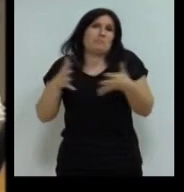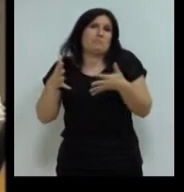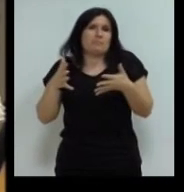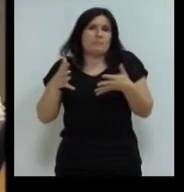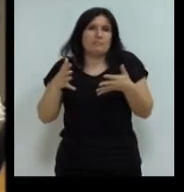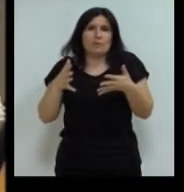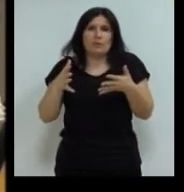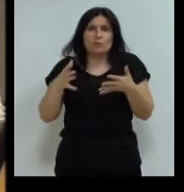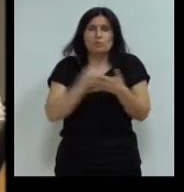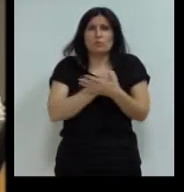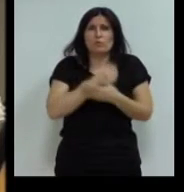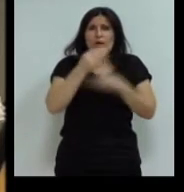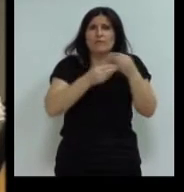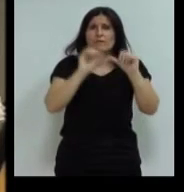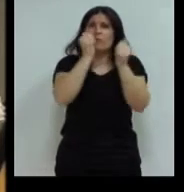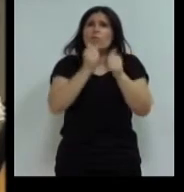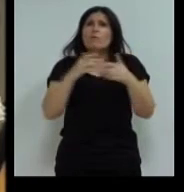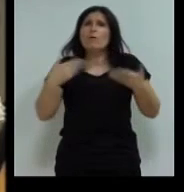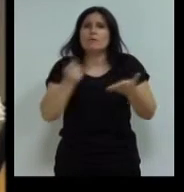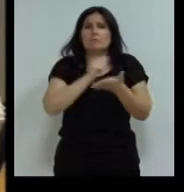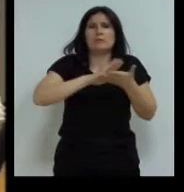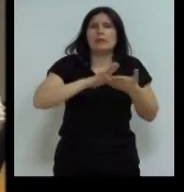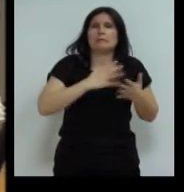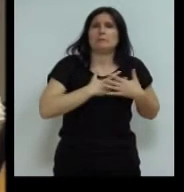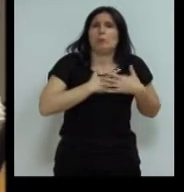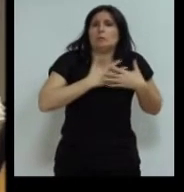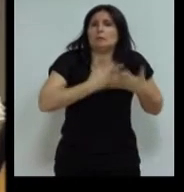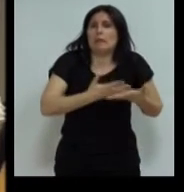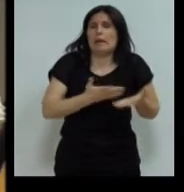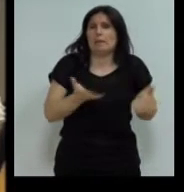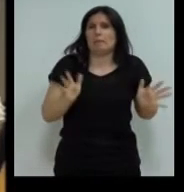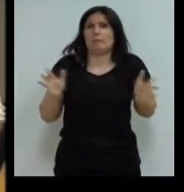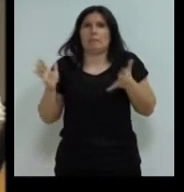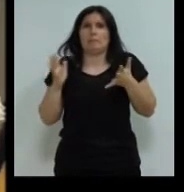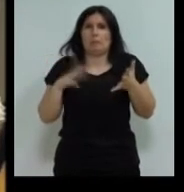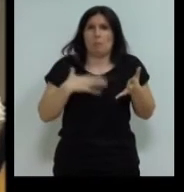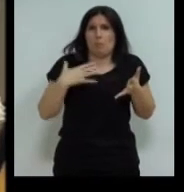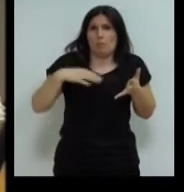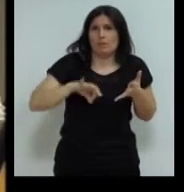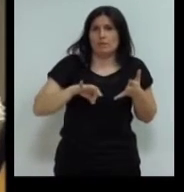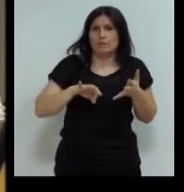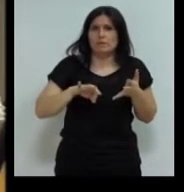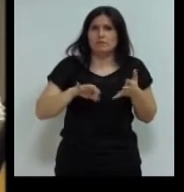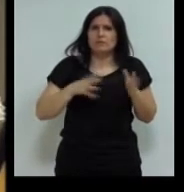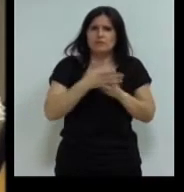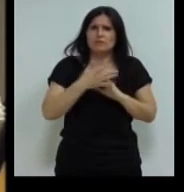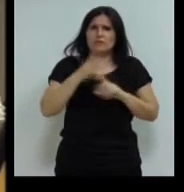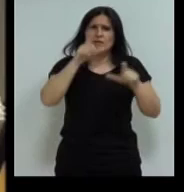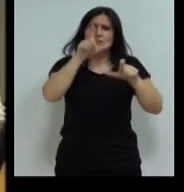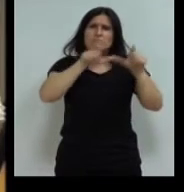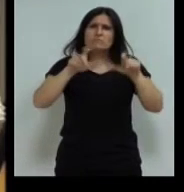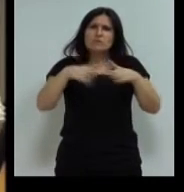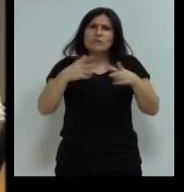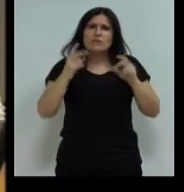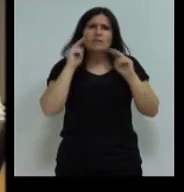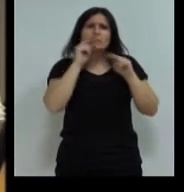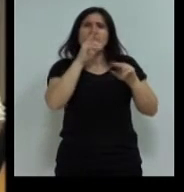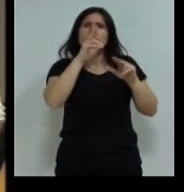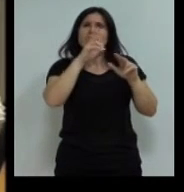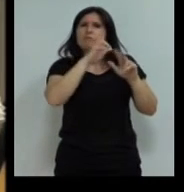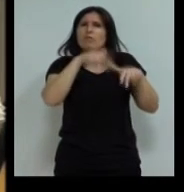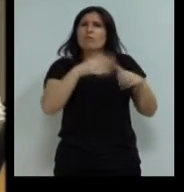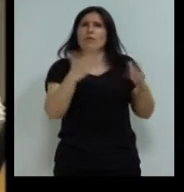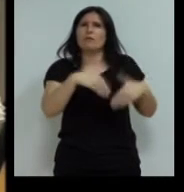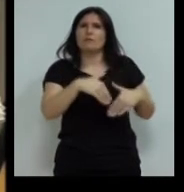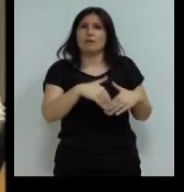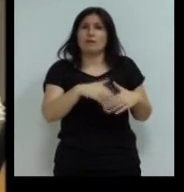manera altruista. Y al final todo se traducía en que, como no había ningún reconocimiento social, y mucho menos fiscal,